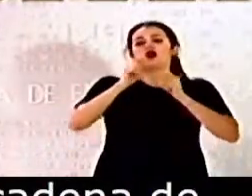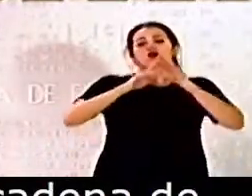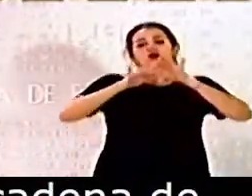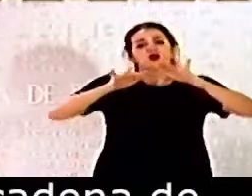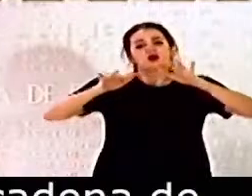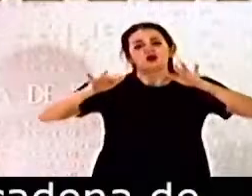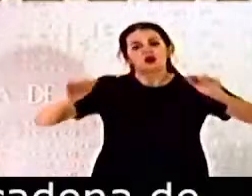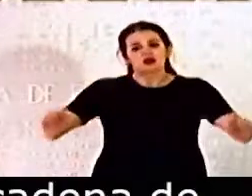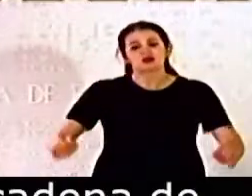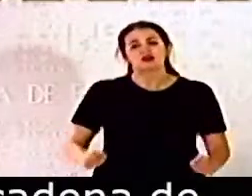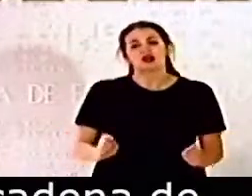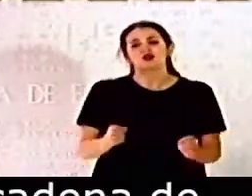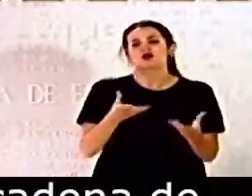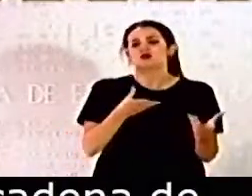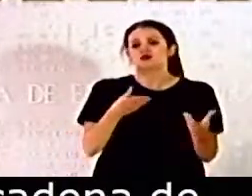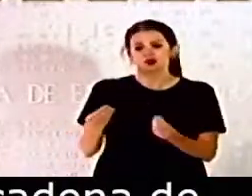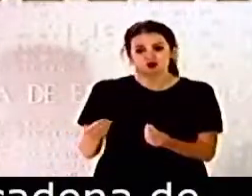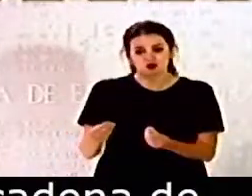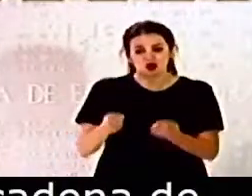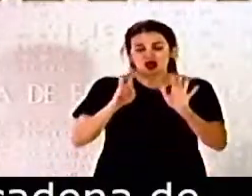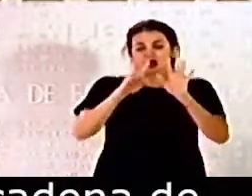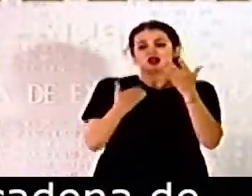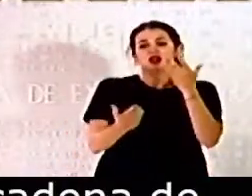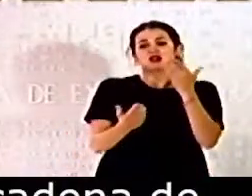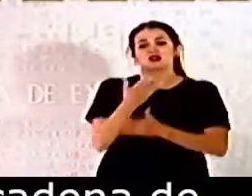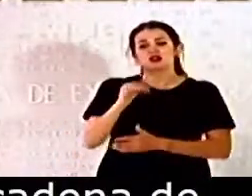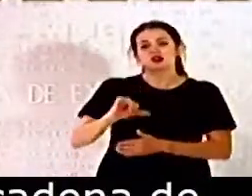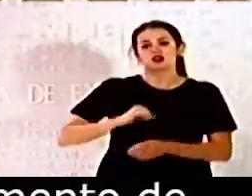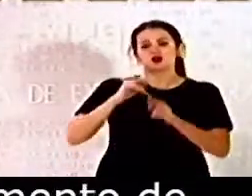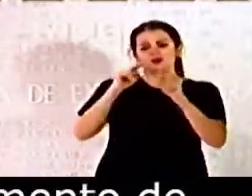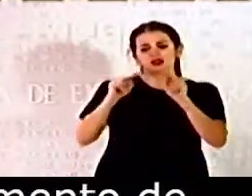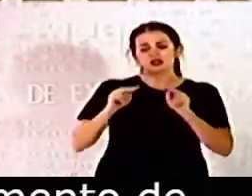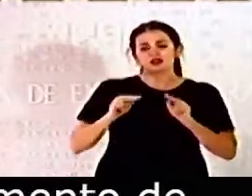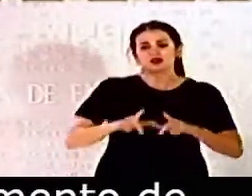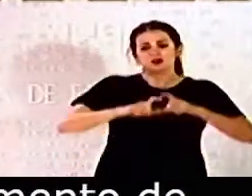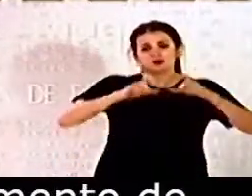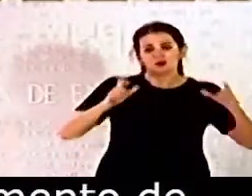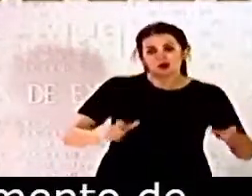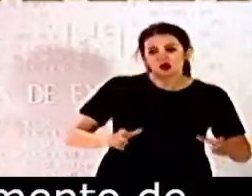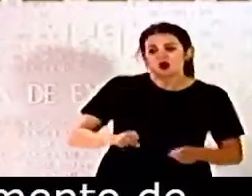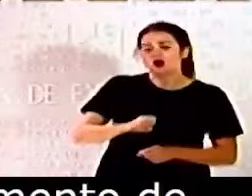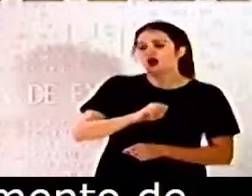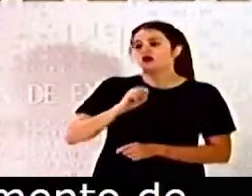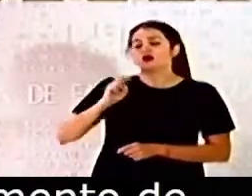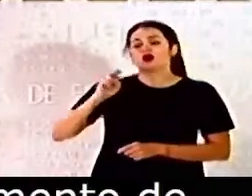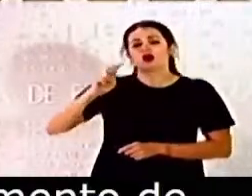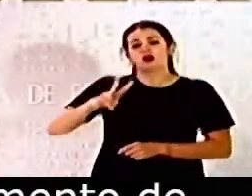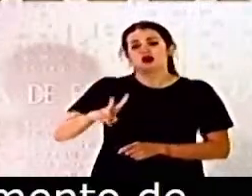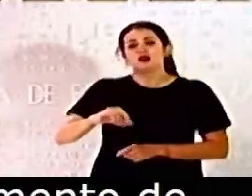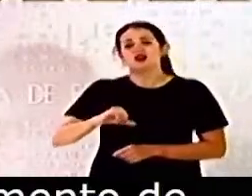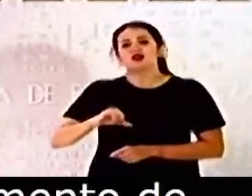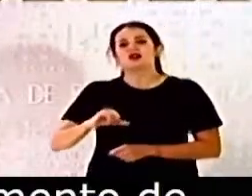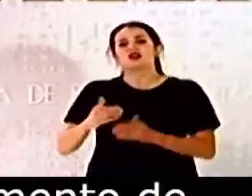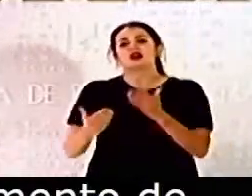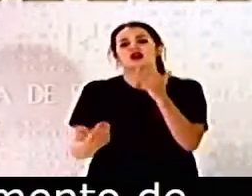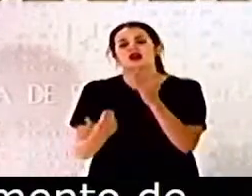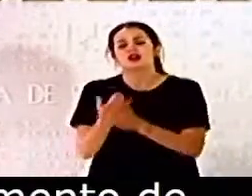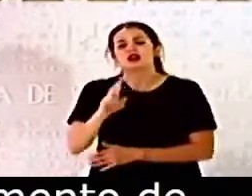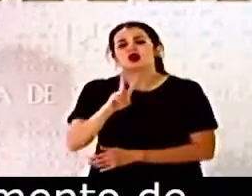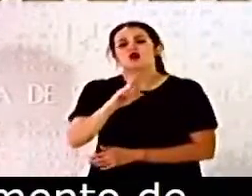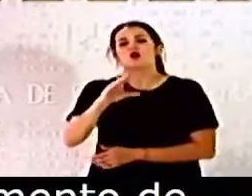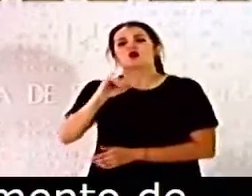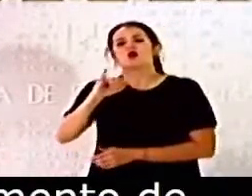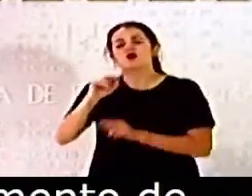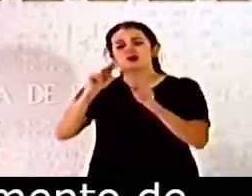a los 7-10 días un incremento de los ingresos hospitalarios, a los 10-12 días un incremento de los ingresos en UCI y